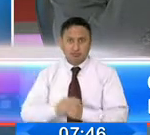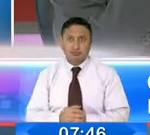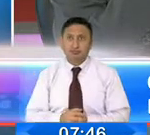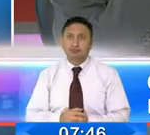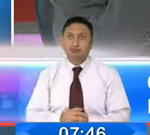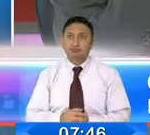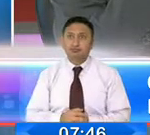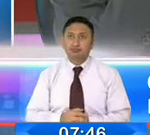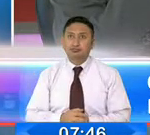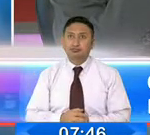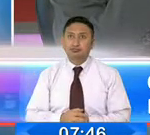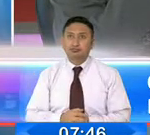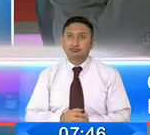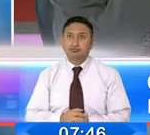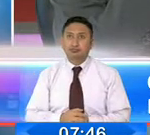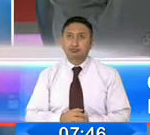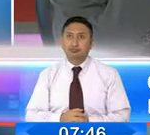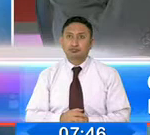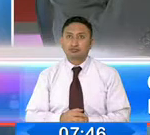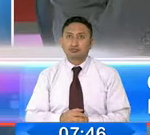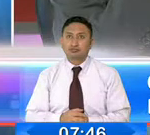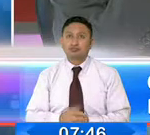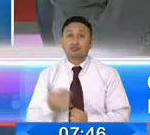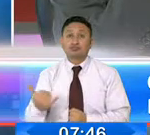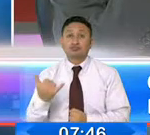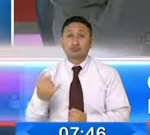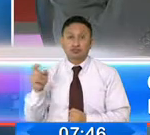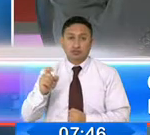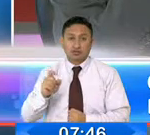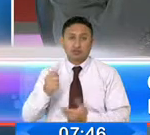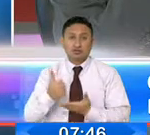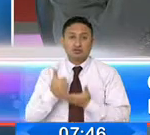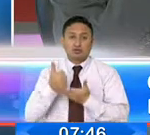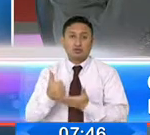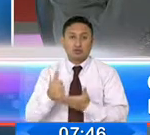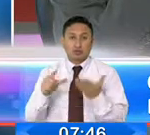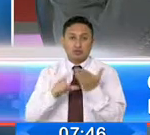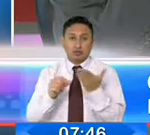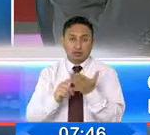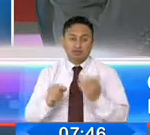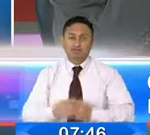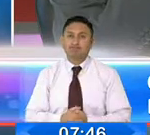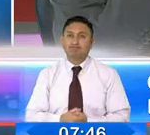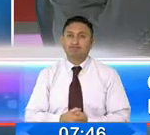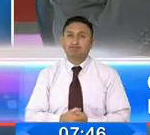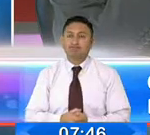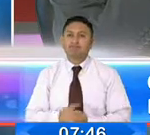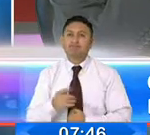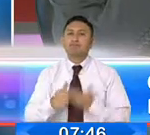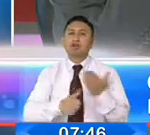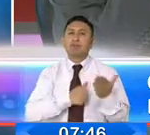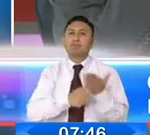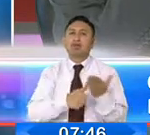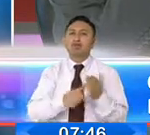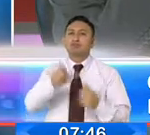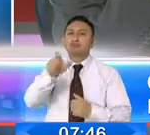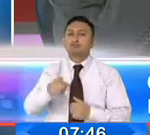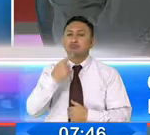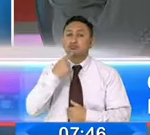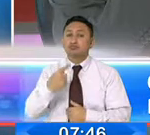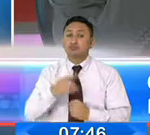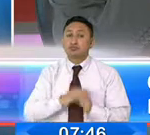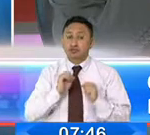y sectores productivos que hoy requieren de la ayuda financiera inmediata. Ministro Ontaneda, hay varios ciudadanos que se han quejado